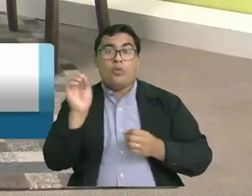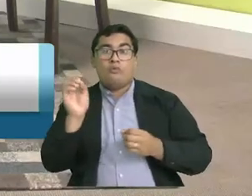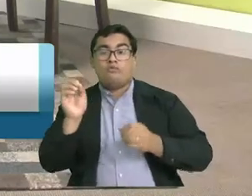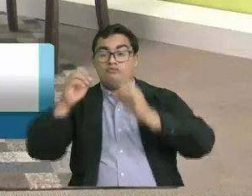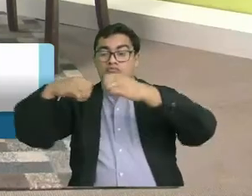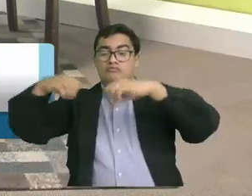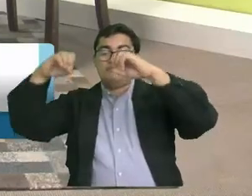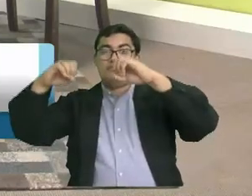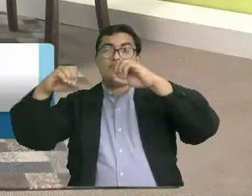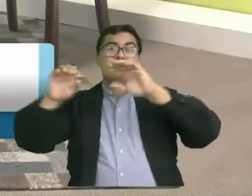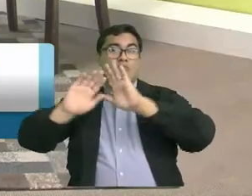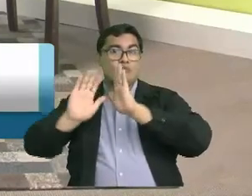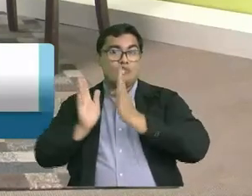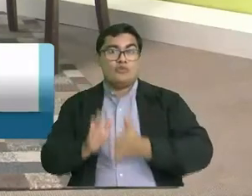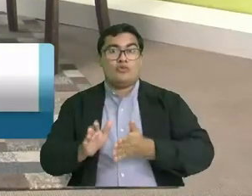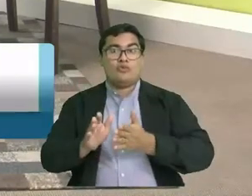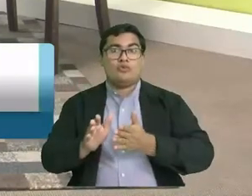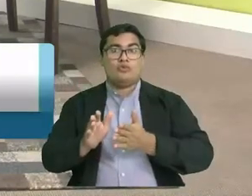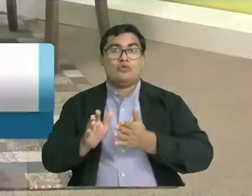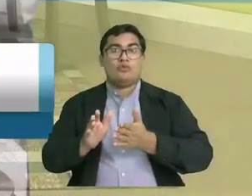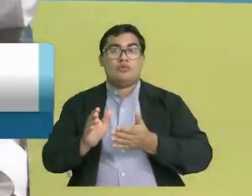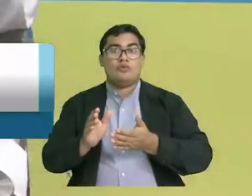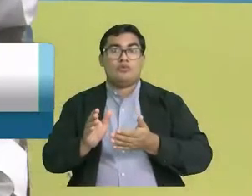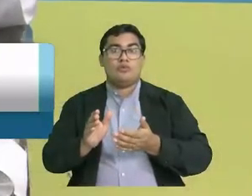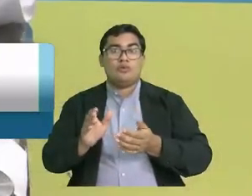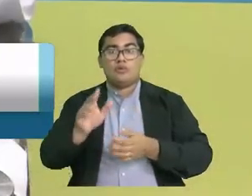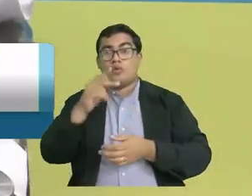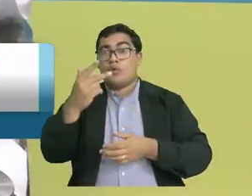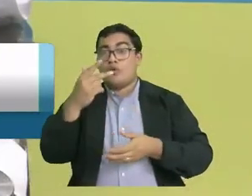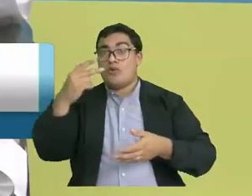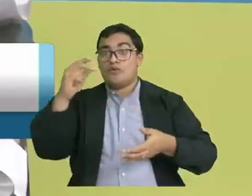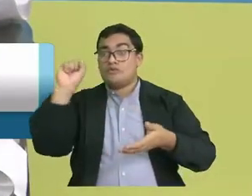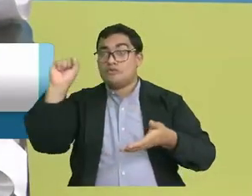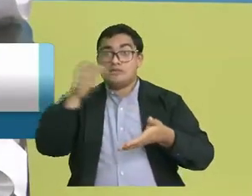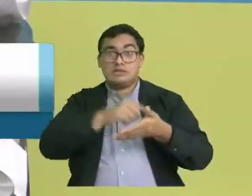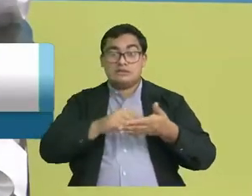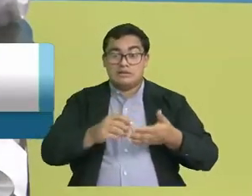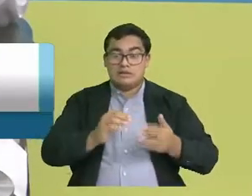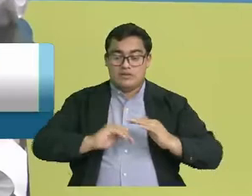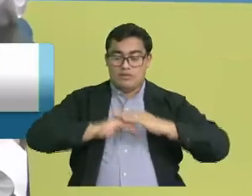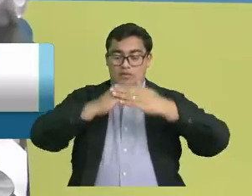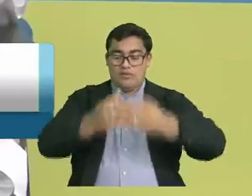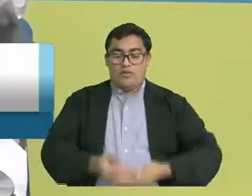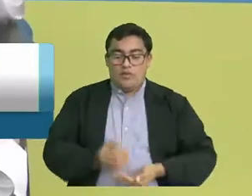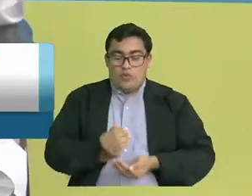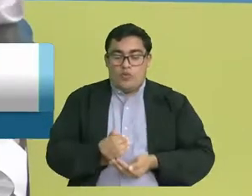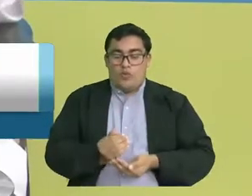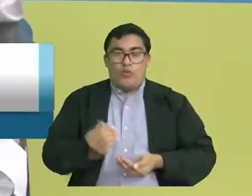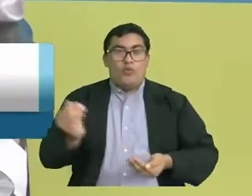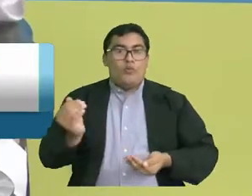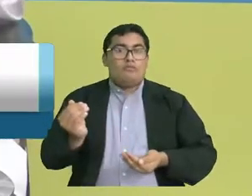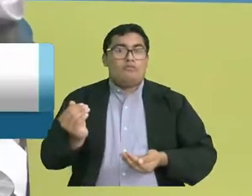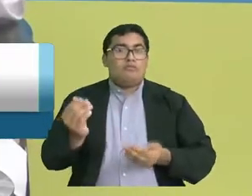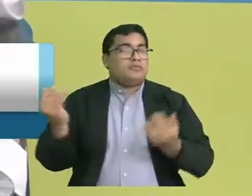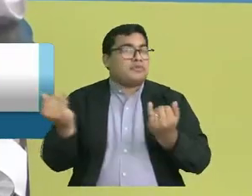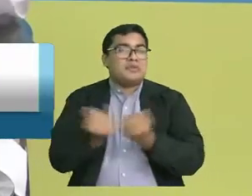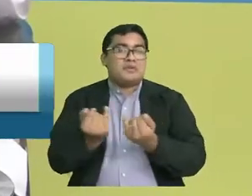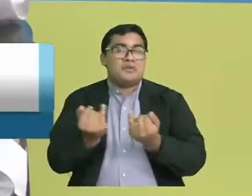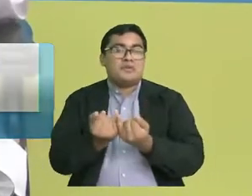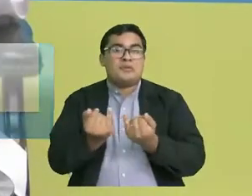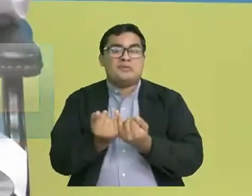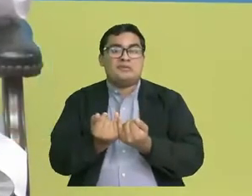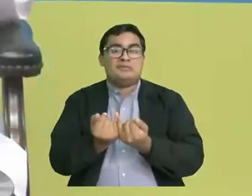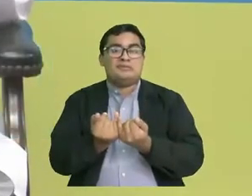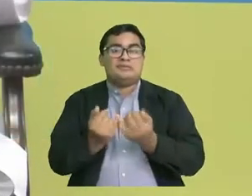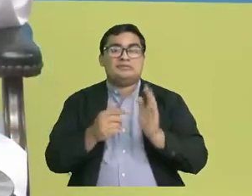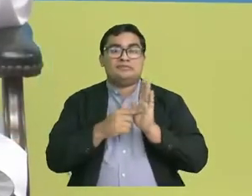mujer, mientras se está desarrollando en esas primeras 8 semanas, tiene las mismas características. Es